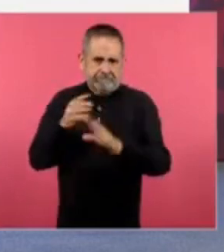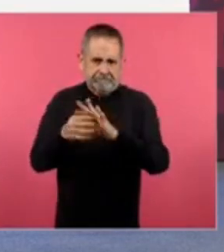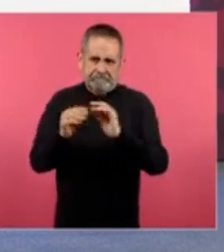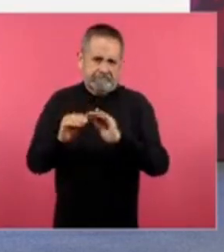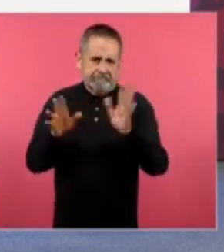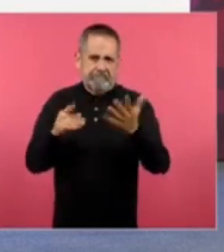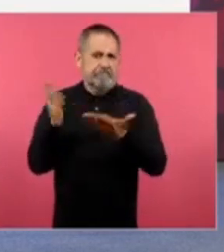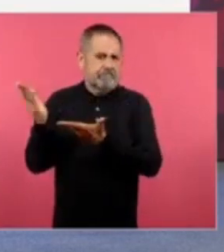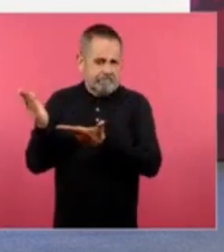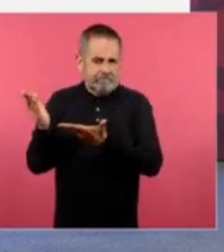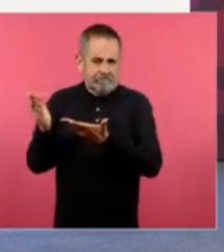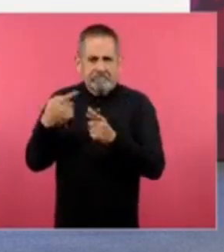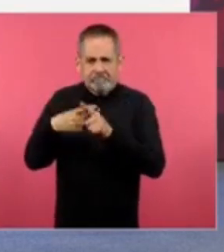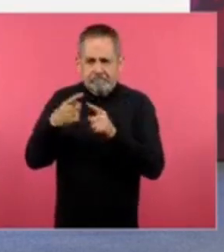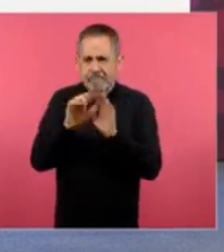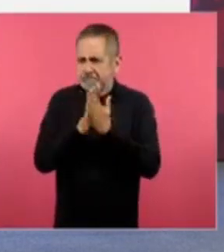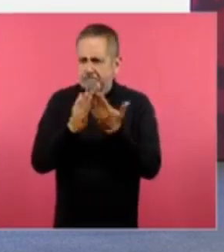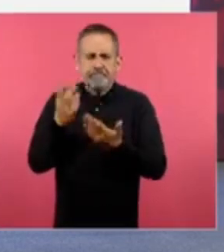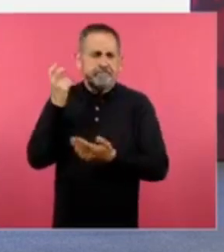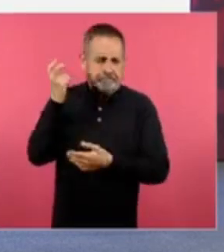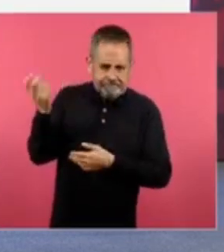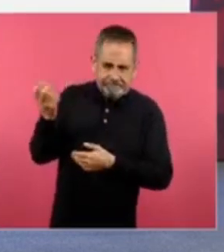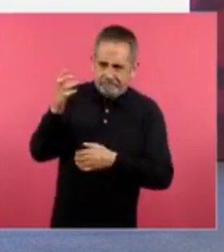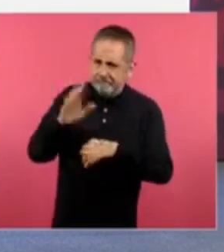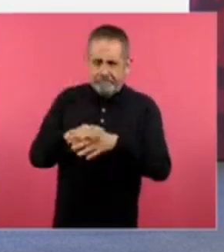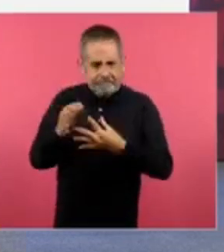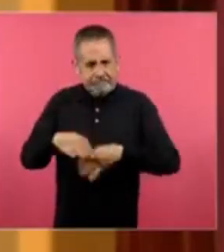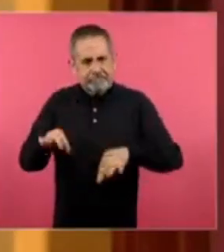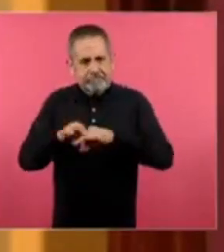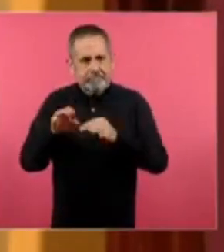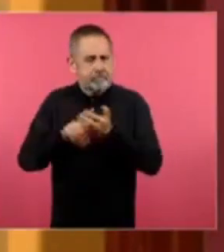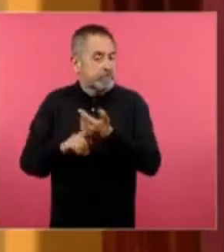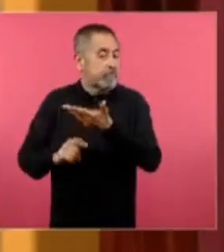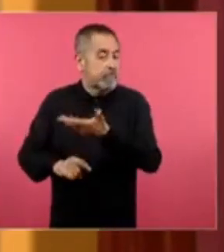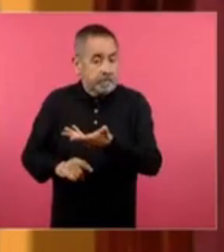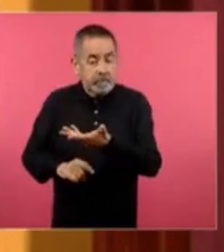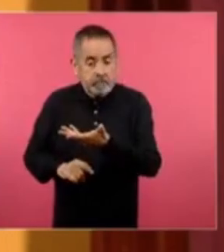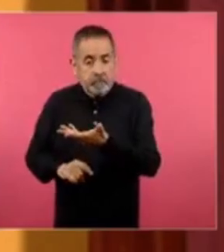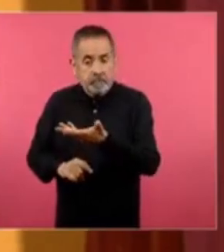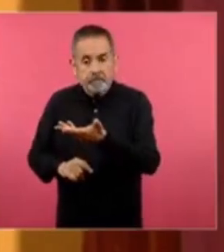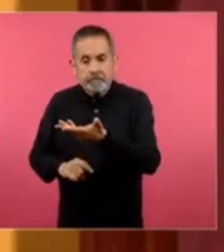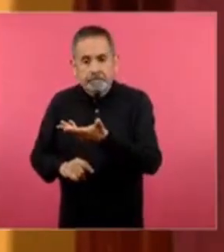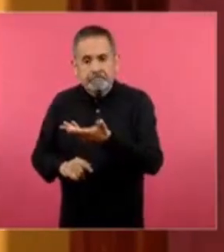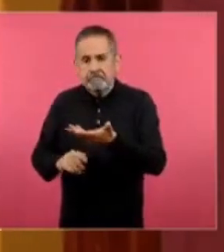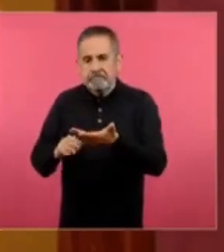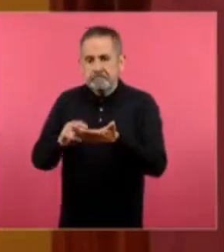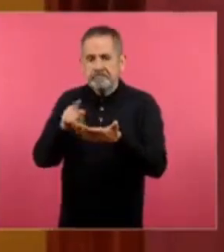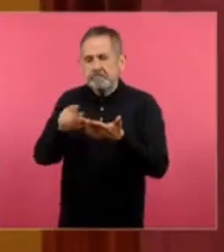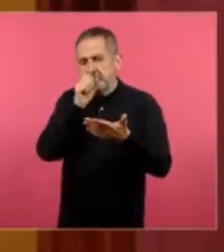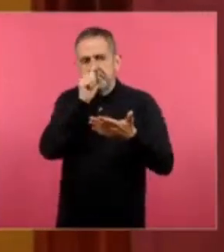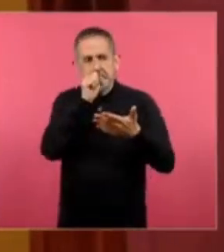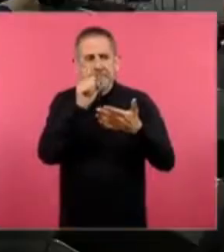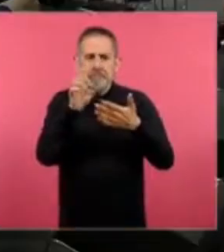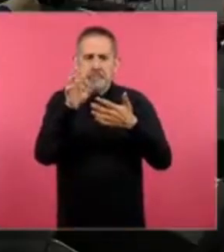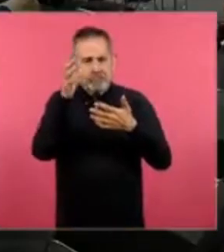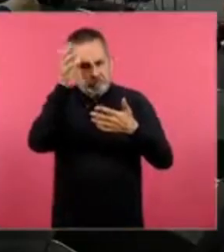que se puedan ver en todos los demás libros. Pues justamente porque pues, podríamos decir que es el glosario,